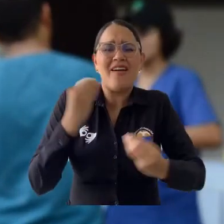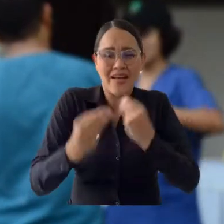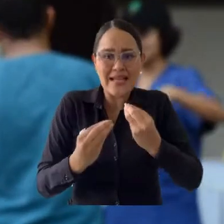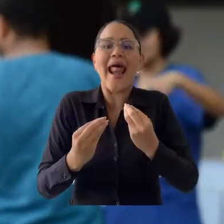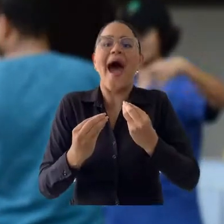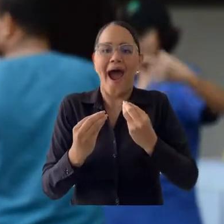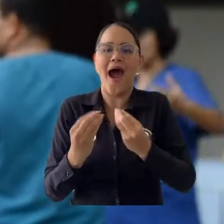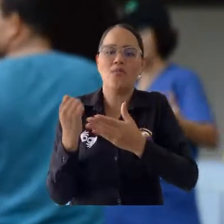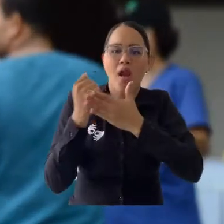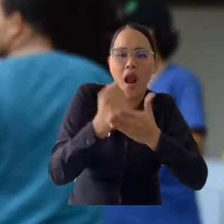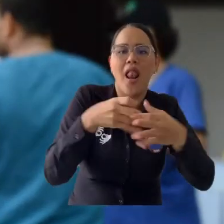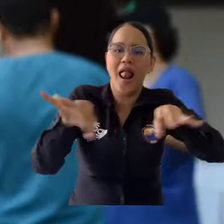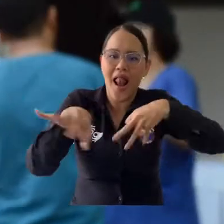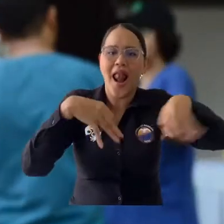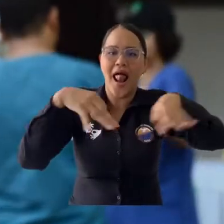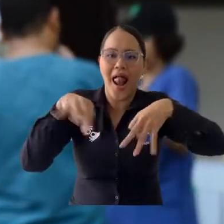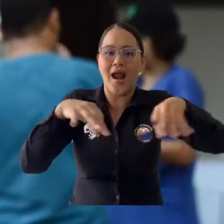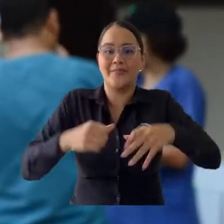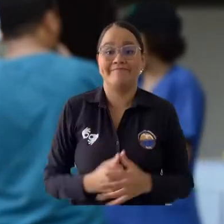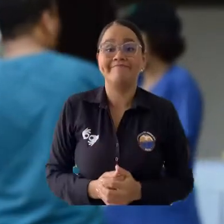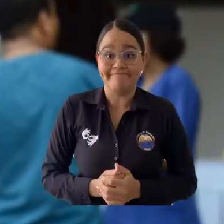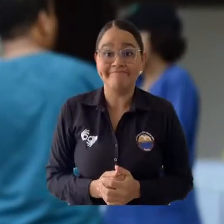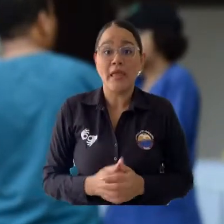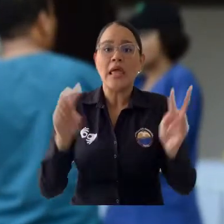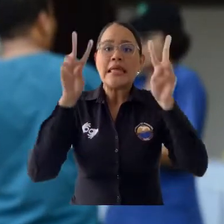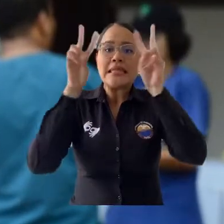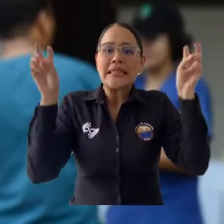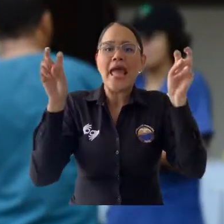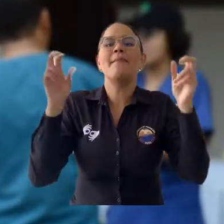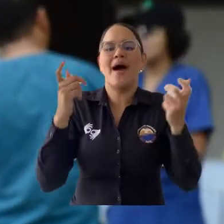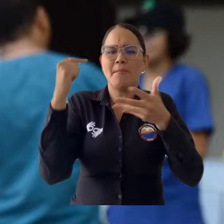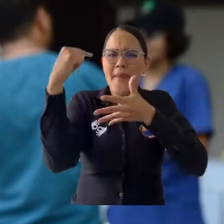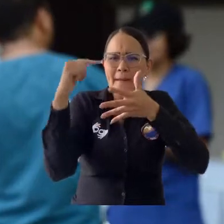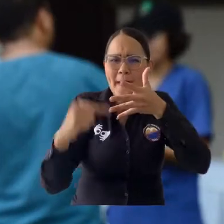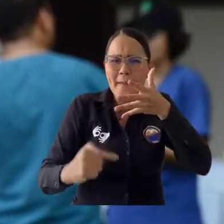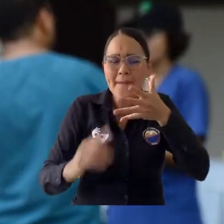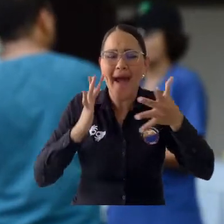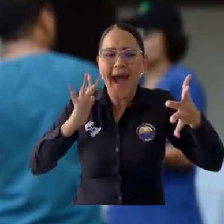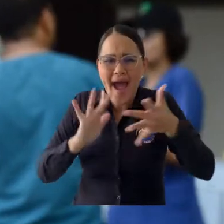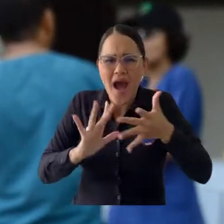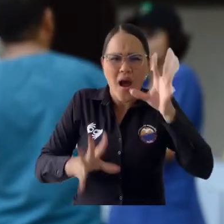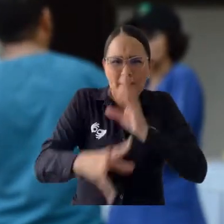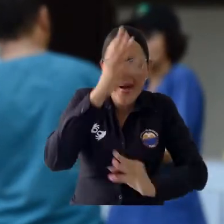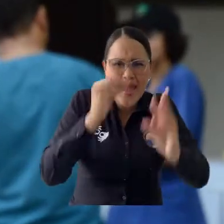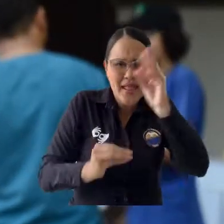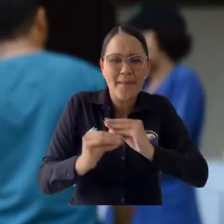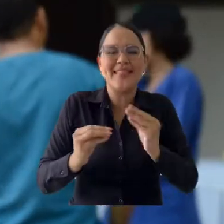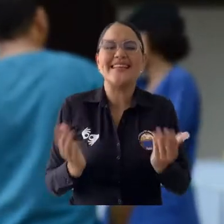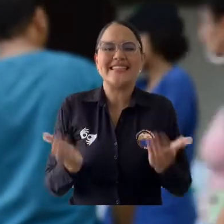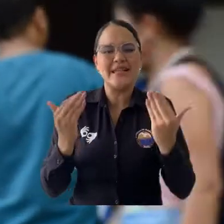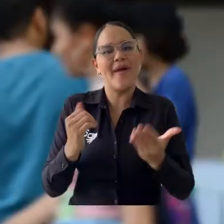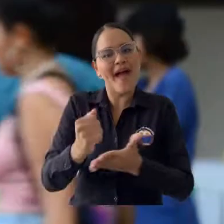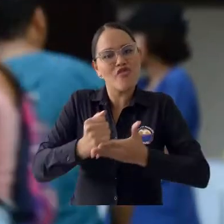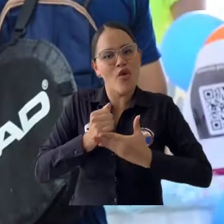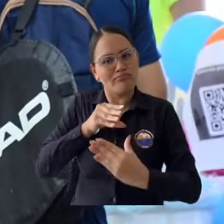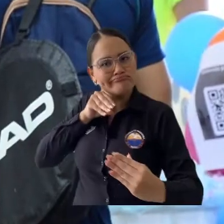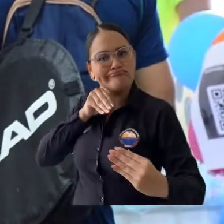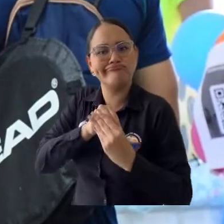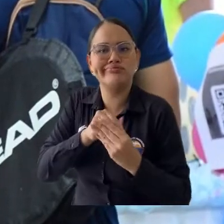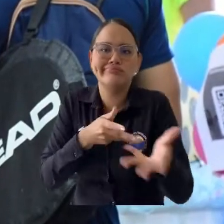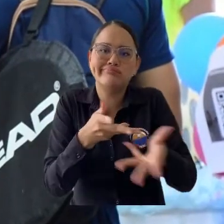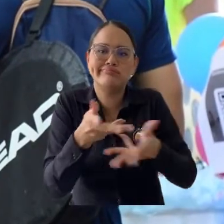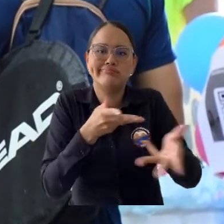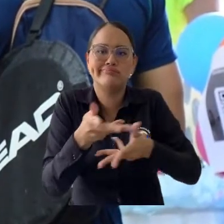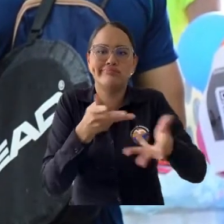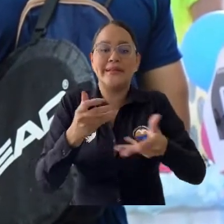emociones y transmitirlas va a favorecer un adecuado proceso de adaptación con las demás personas y la forma en que nos relacionamos con ellas.